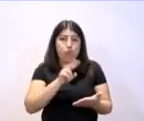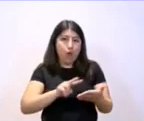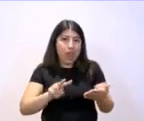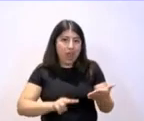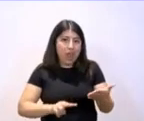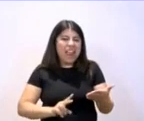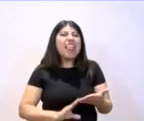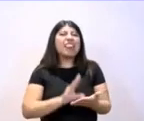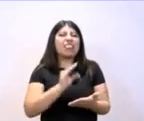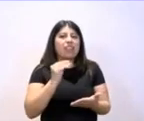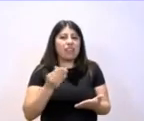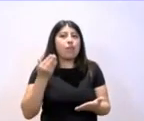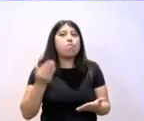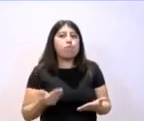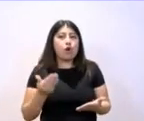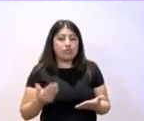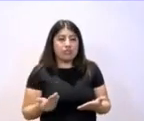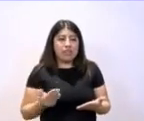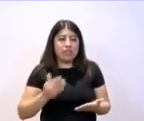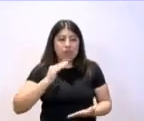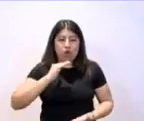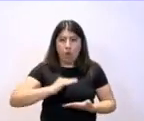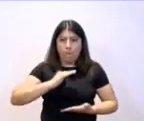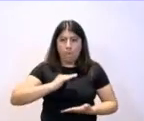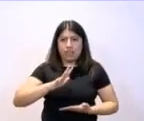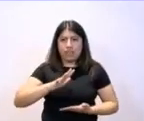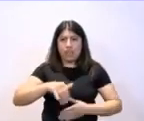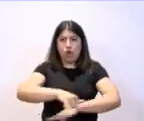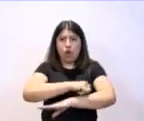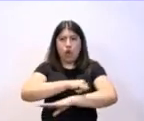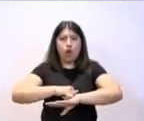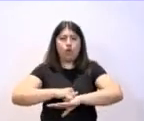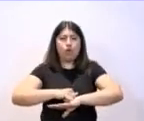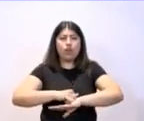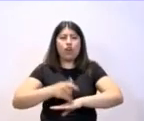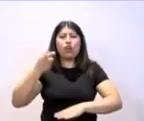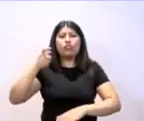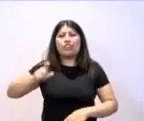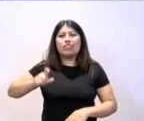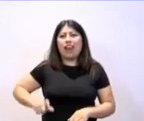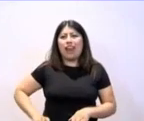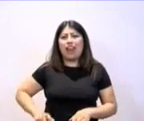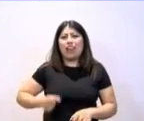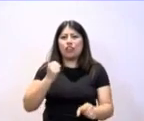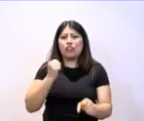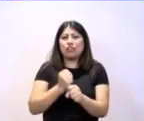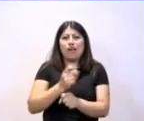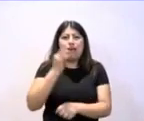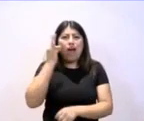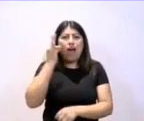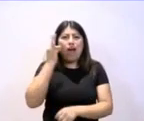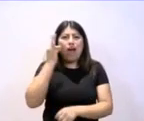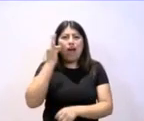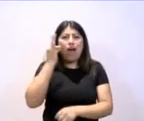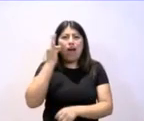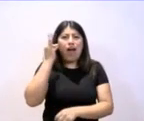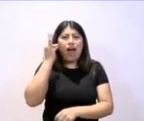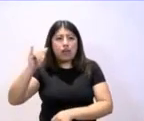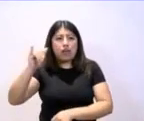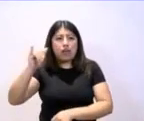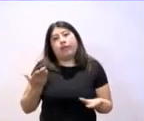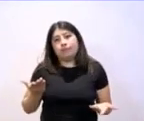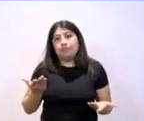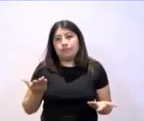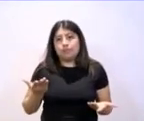de entender. Dice que no le compete al Gobierno de La Rioja fijar los salarios de las trabajadoras del Gobierno de La Rioja. Hombre, por favor,